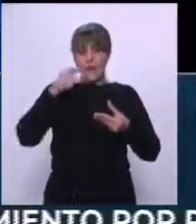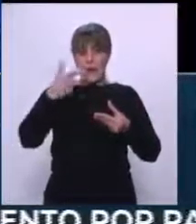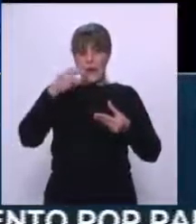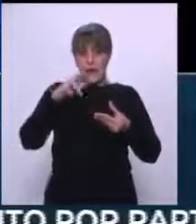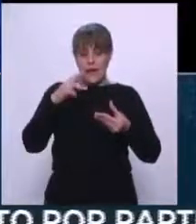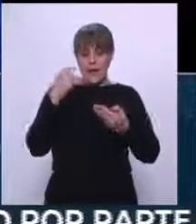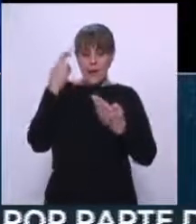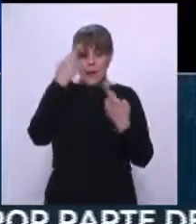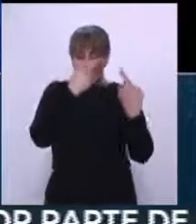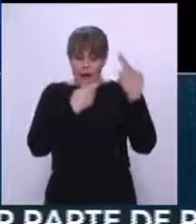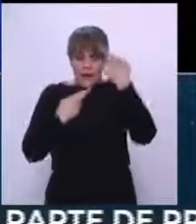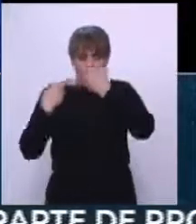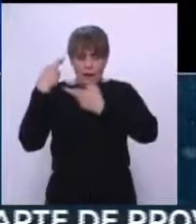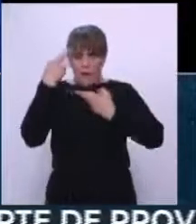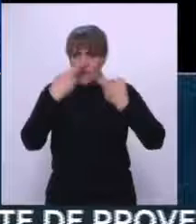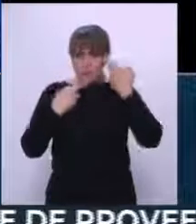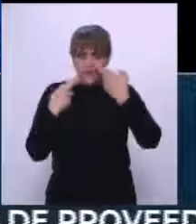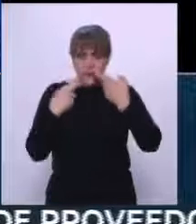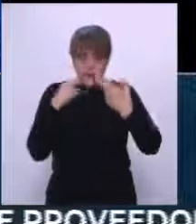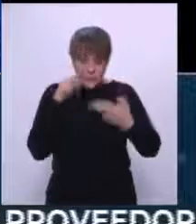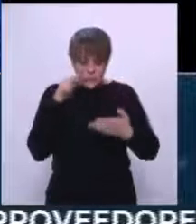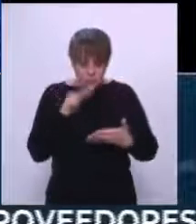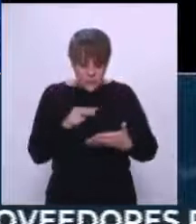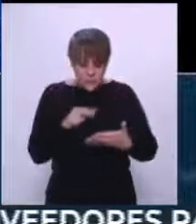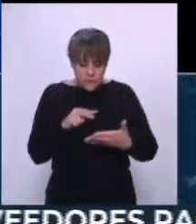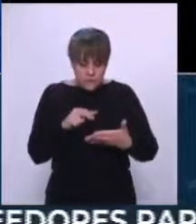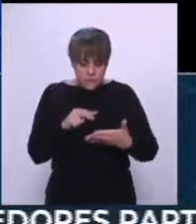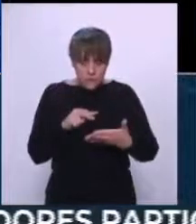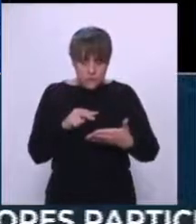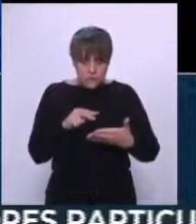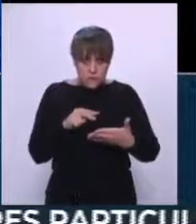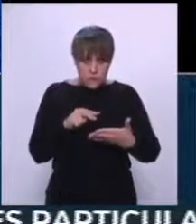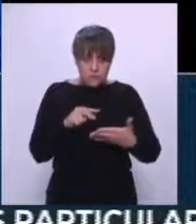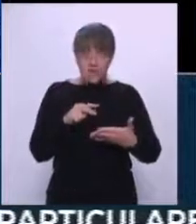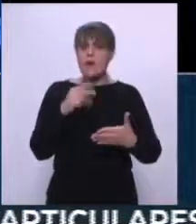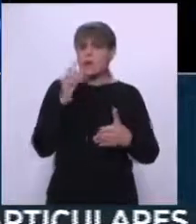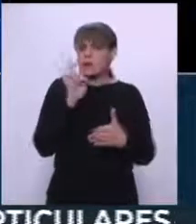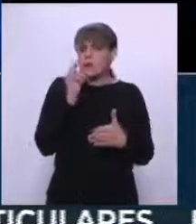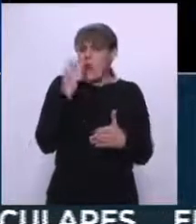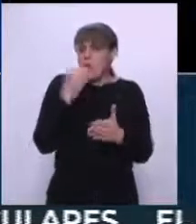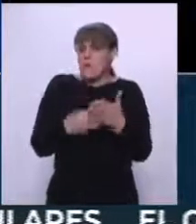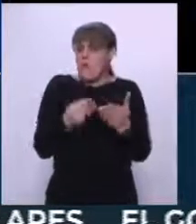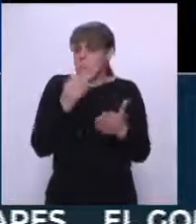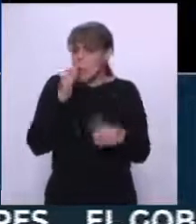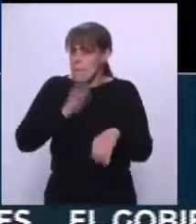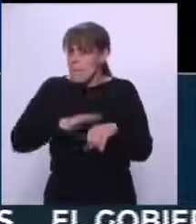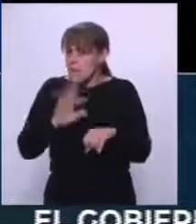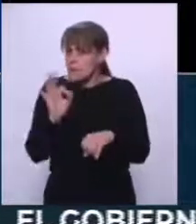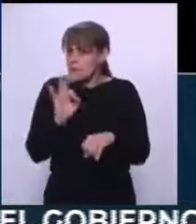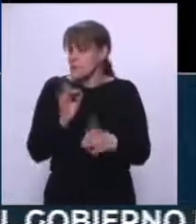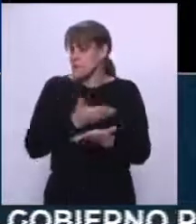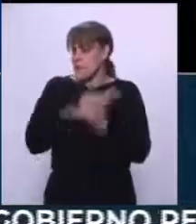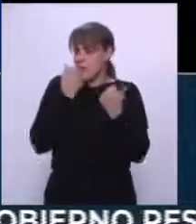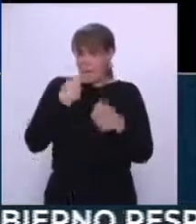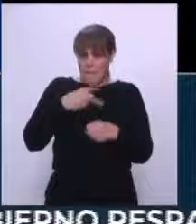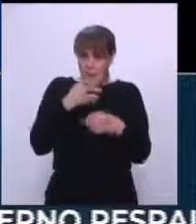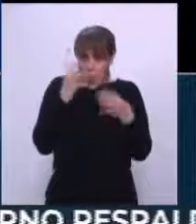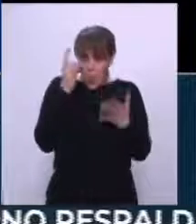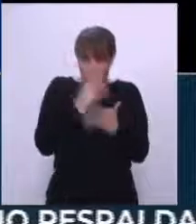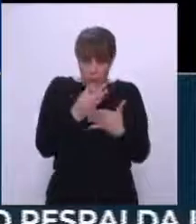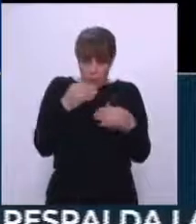pues no sé qué más cosa se le haya presentado a la Fiscalía, pero con lo que podemos ver, pues sí parece un